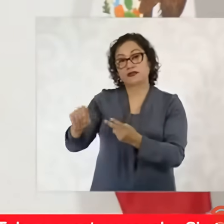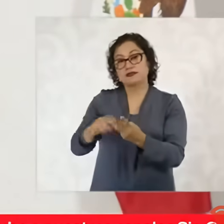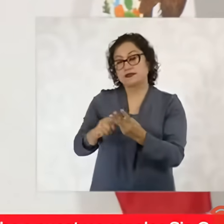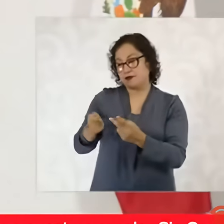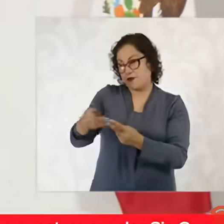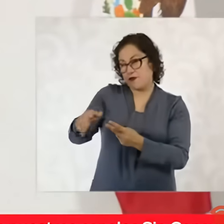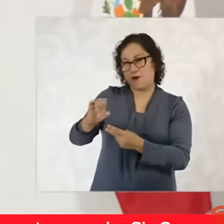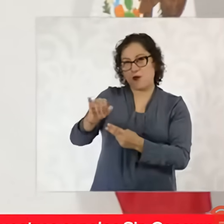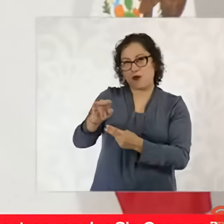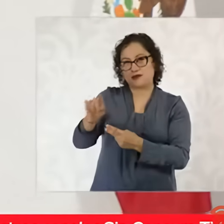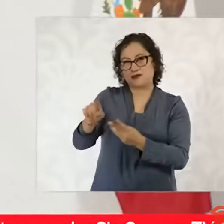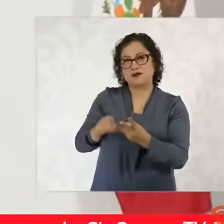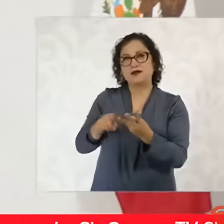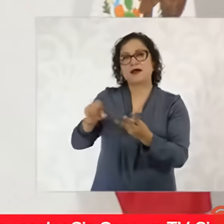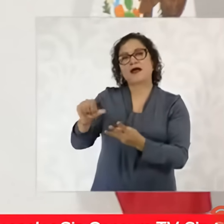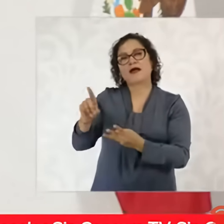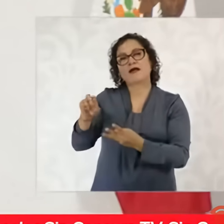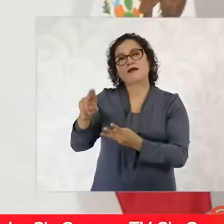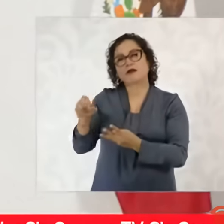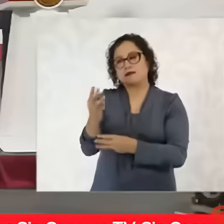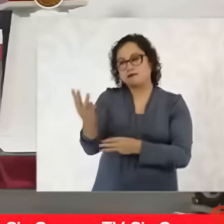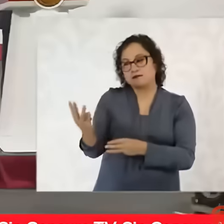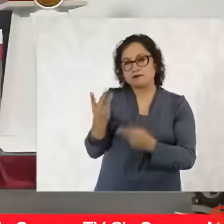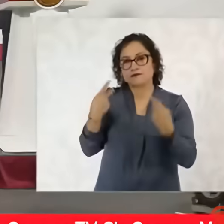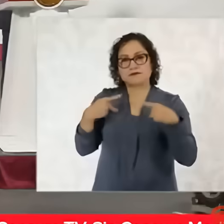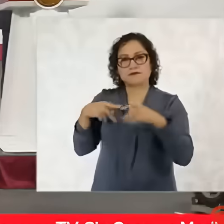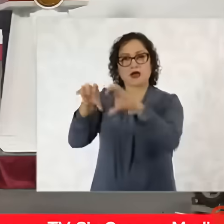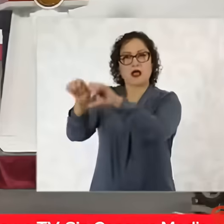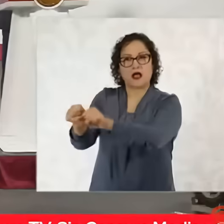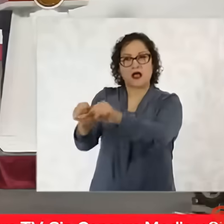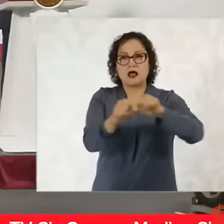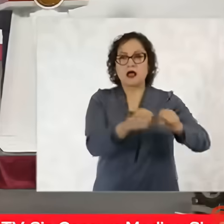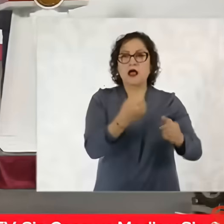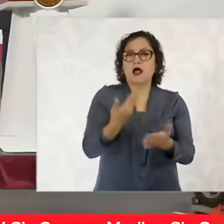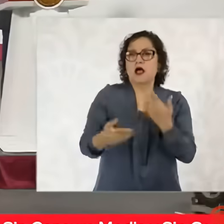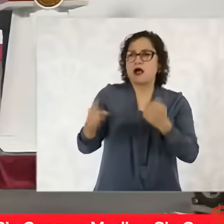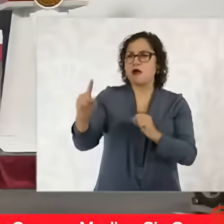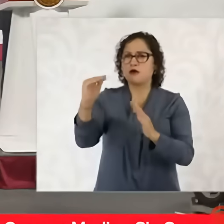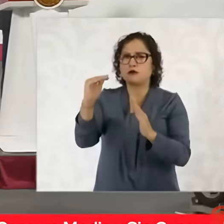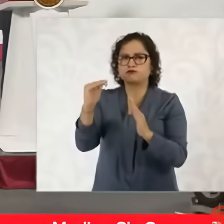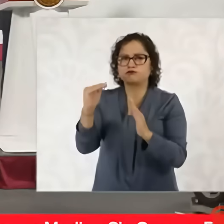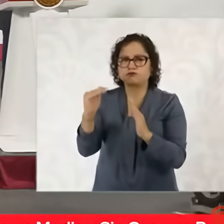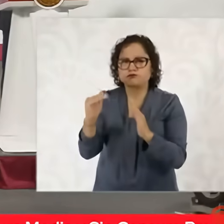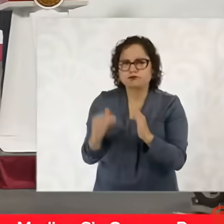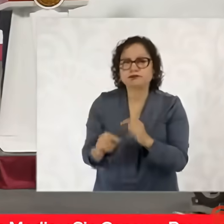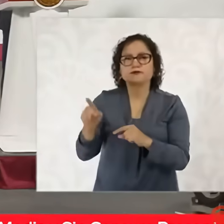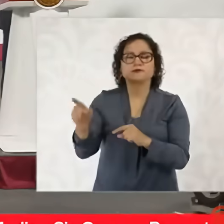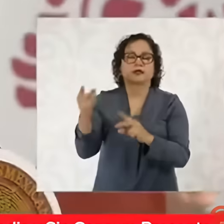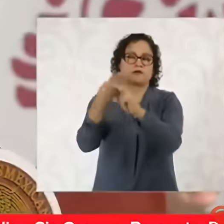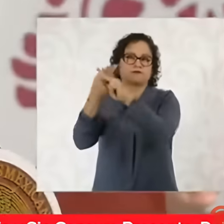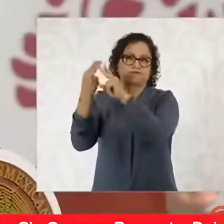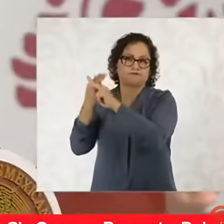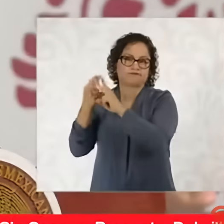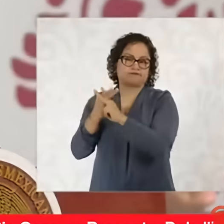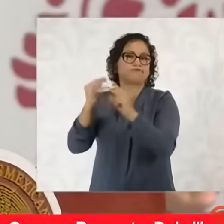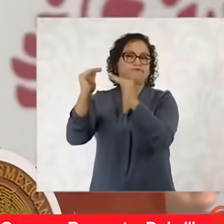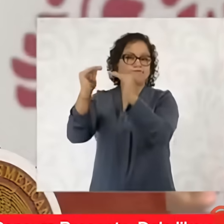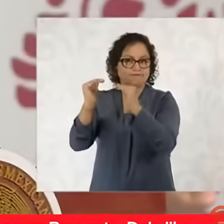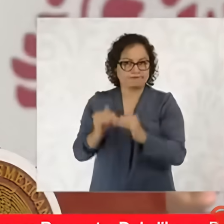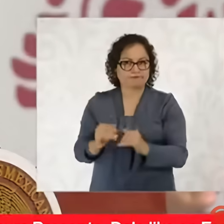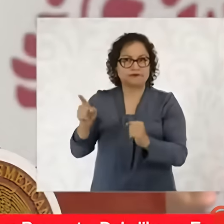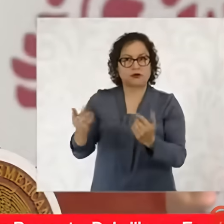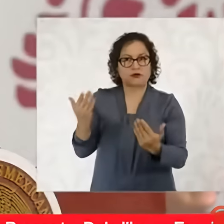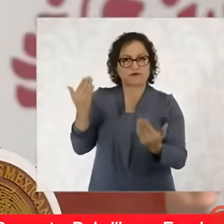y Adrián N., se ha registrado una disminución del 48% en homicidios con respecto a febrero del